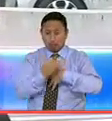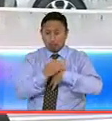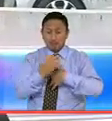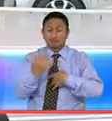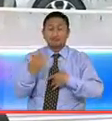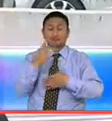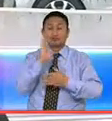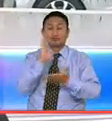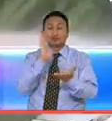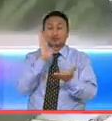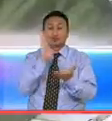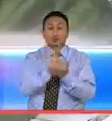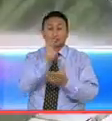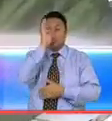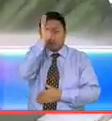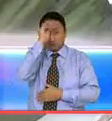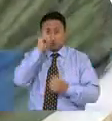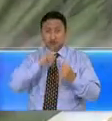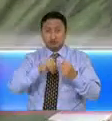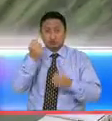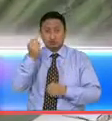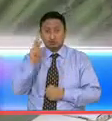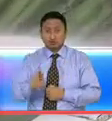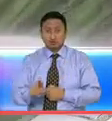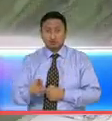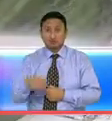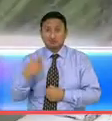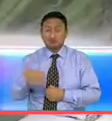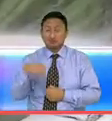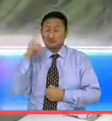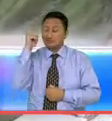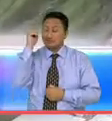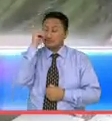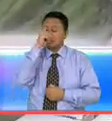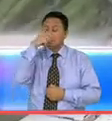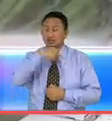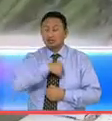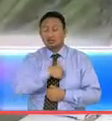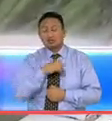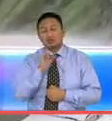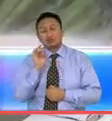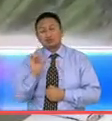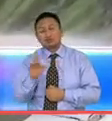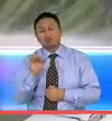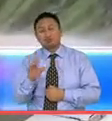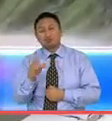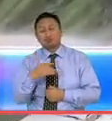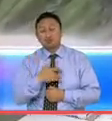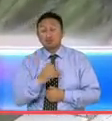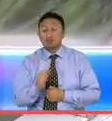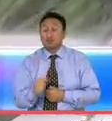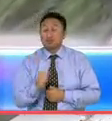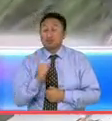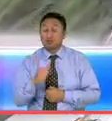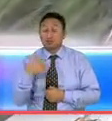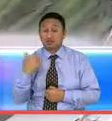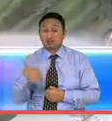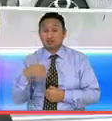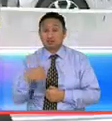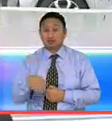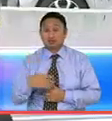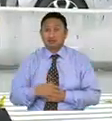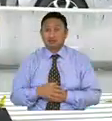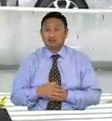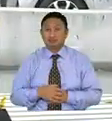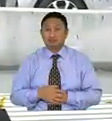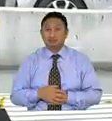IES Quito Sur. Muy duro, muy difícil, y aguanta los dolores que vengan, porque son fuertísimos los dolores. A